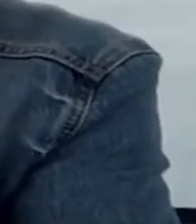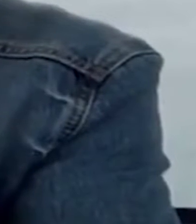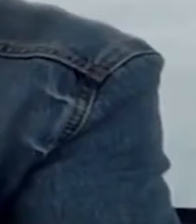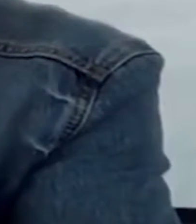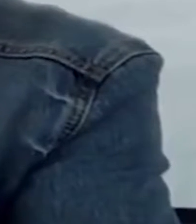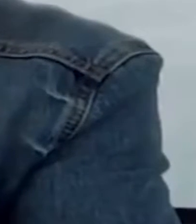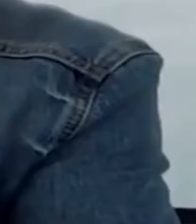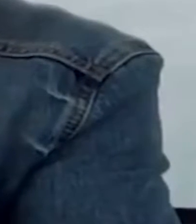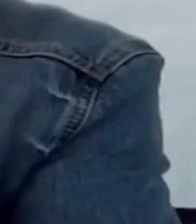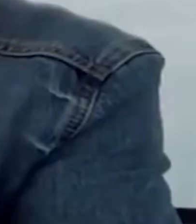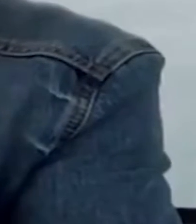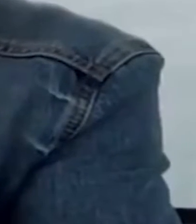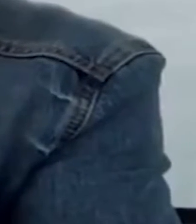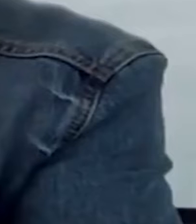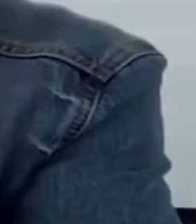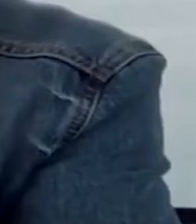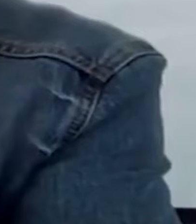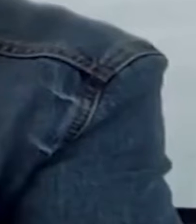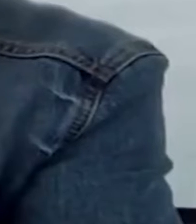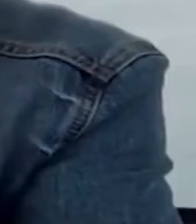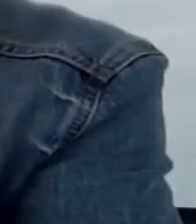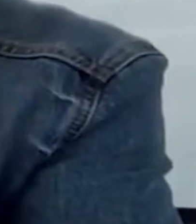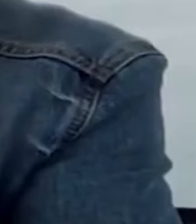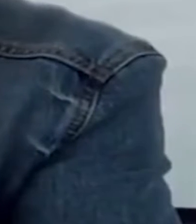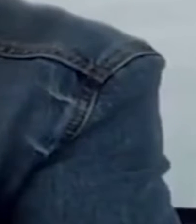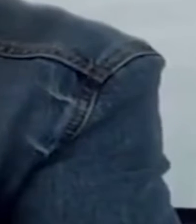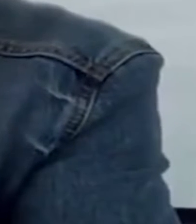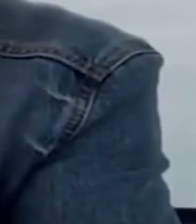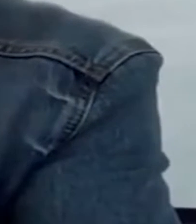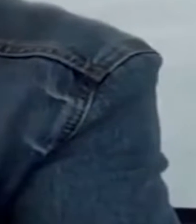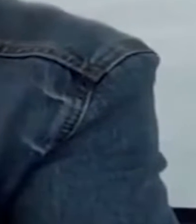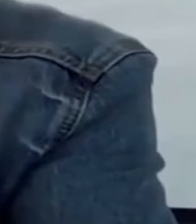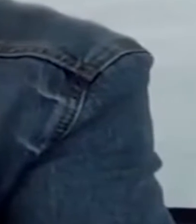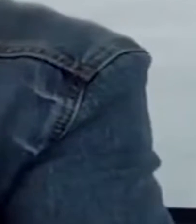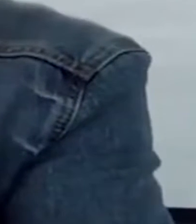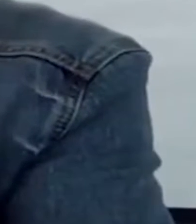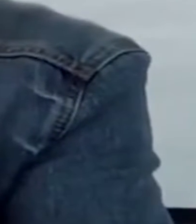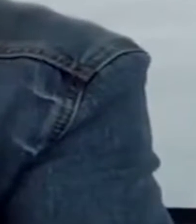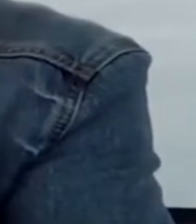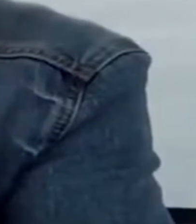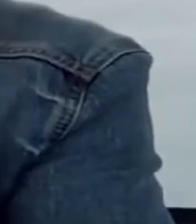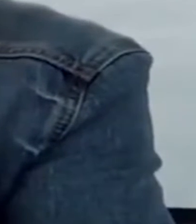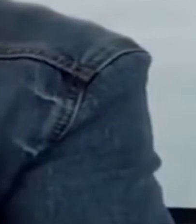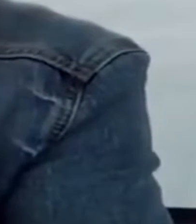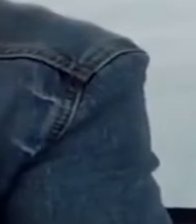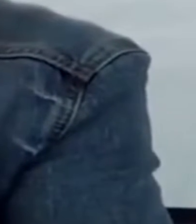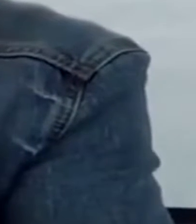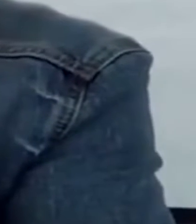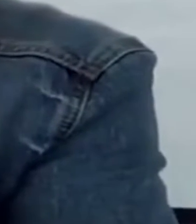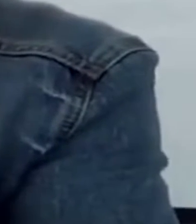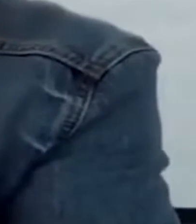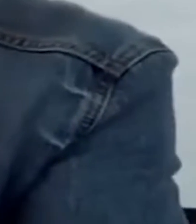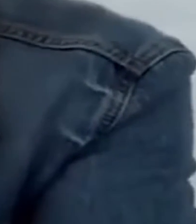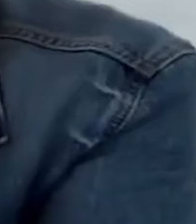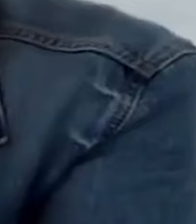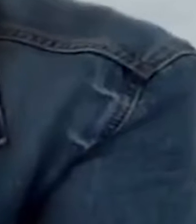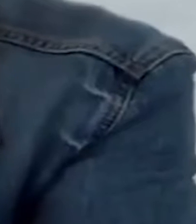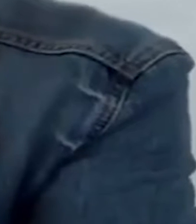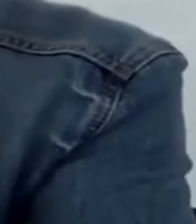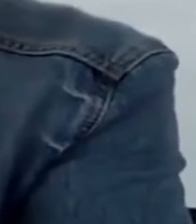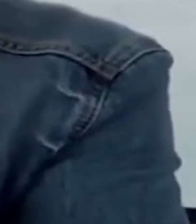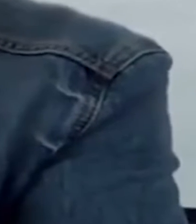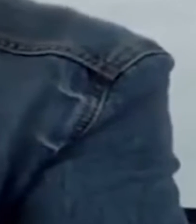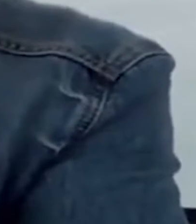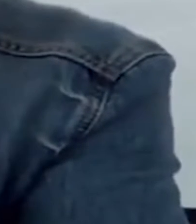derechos del pueblo. Porque van a querer usar al ejército ya como fuerza de seguridad policíaca